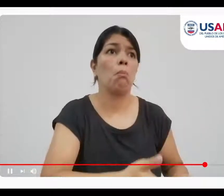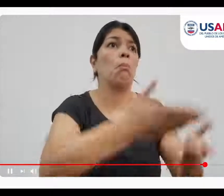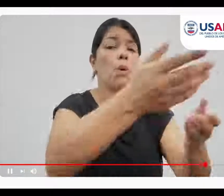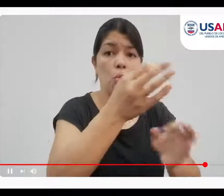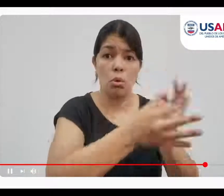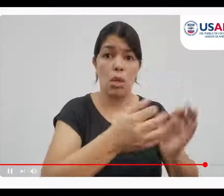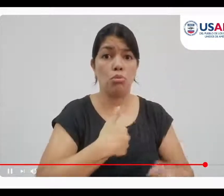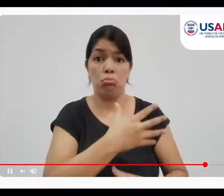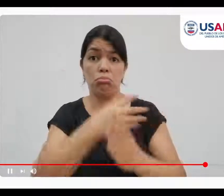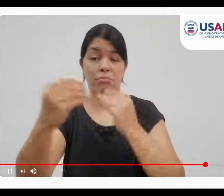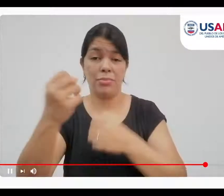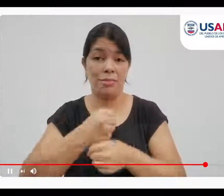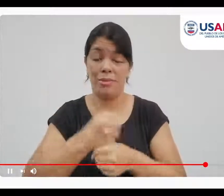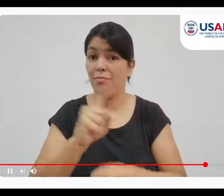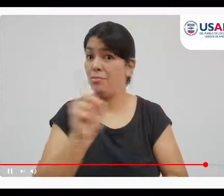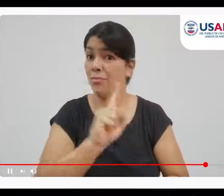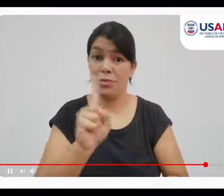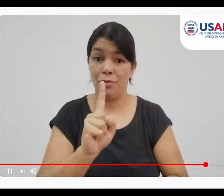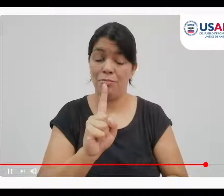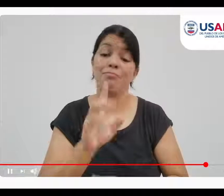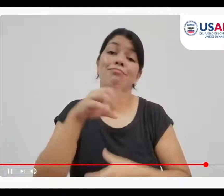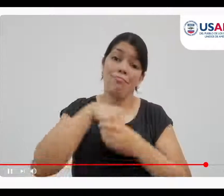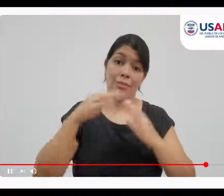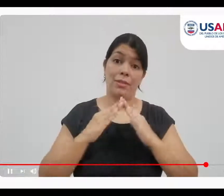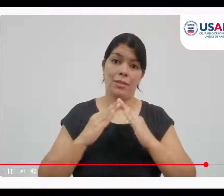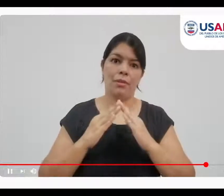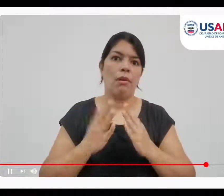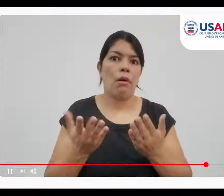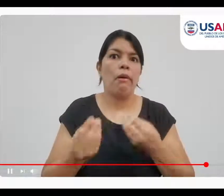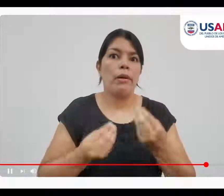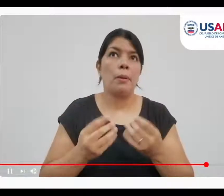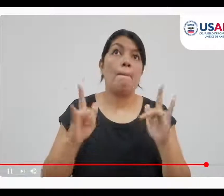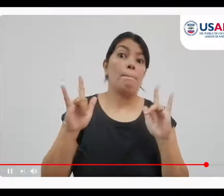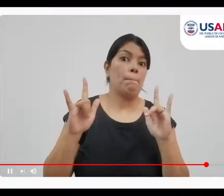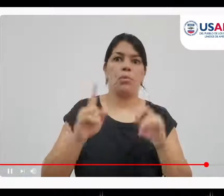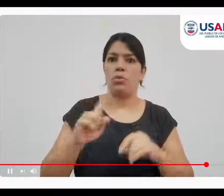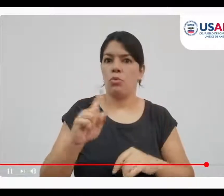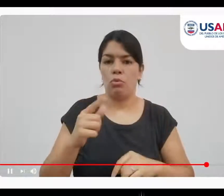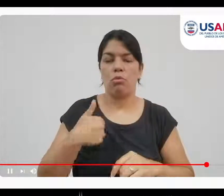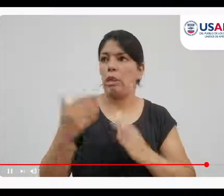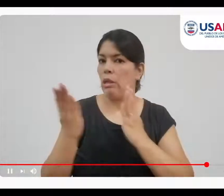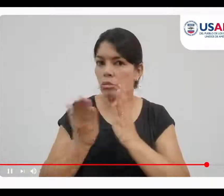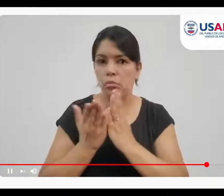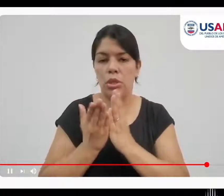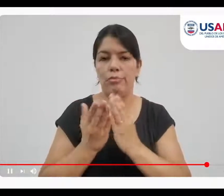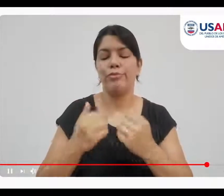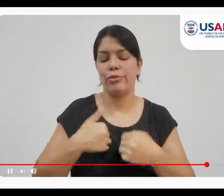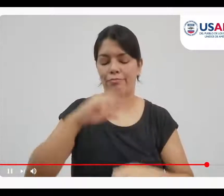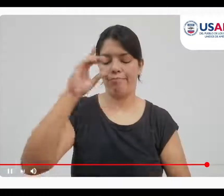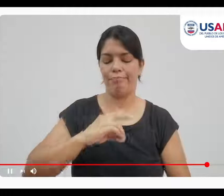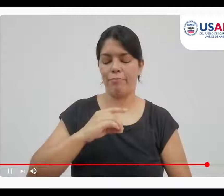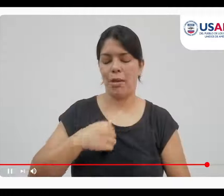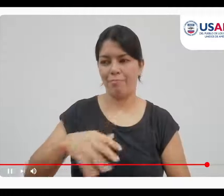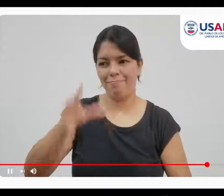vecina, ni al otro, para yo salir a trabajar. No, yo debo capacitarme para hacer algo en casa. Y me mentalicé y lo hice y